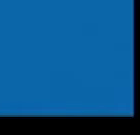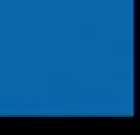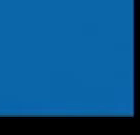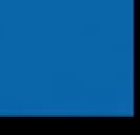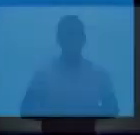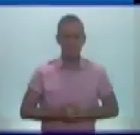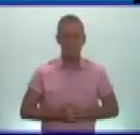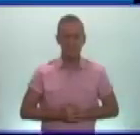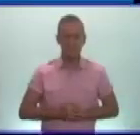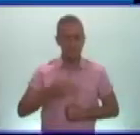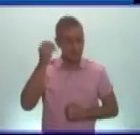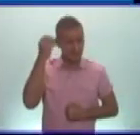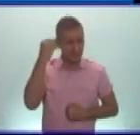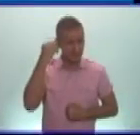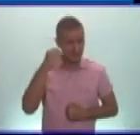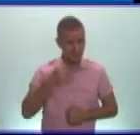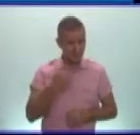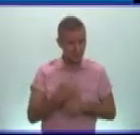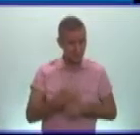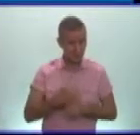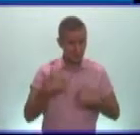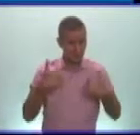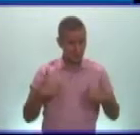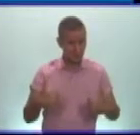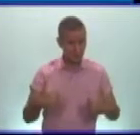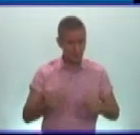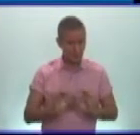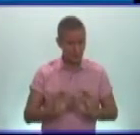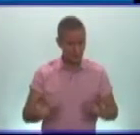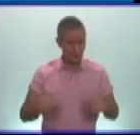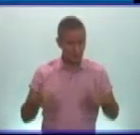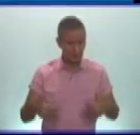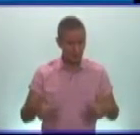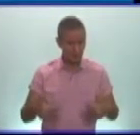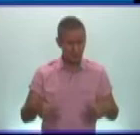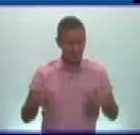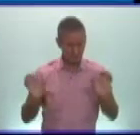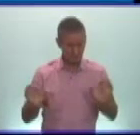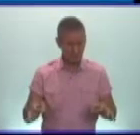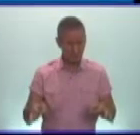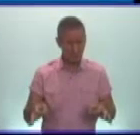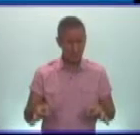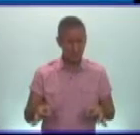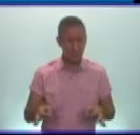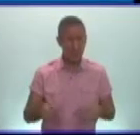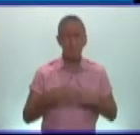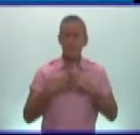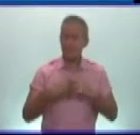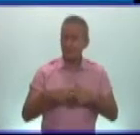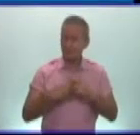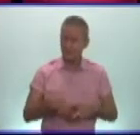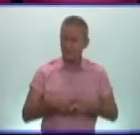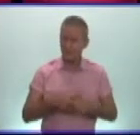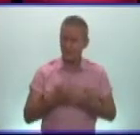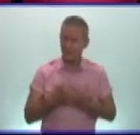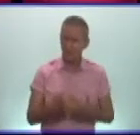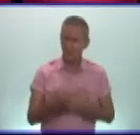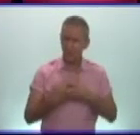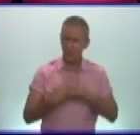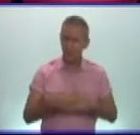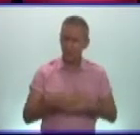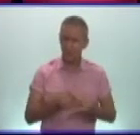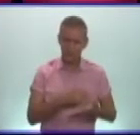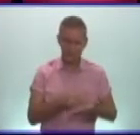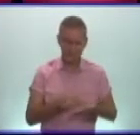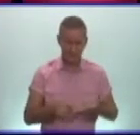Bien, sabemos que trabajaron correctamente, muy sencillo, ¿verdad? Todo esto les va a ayudar a resolver, a escribir cartas